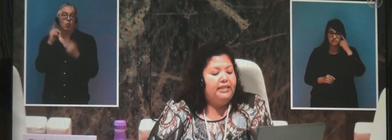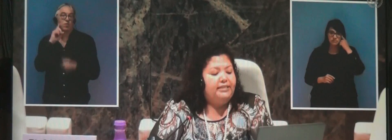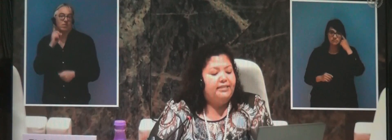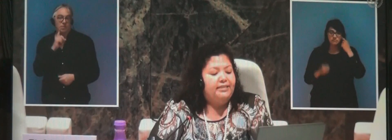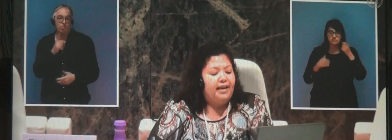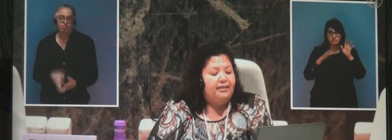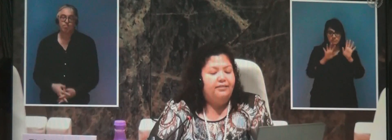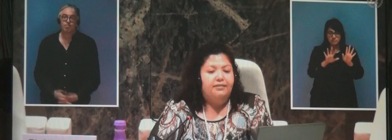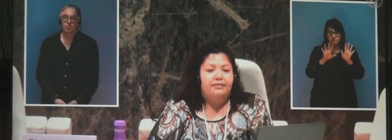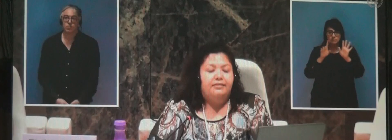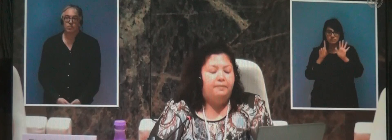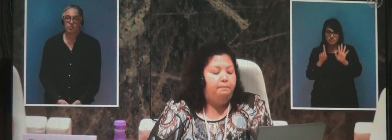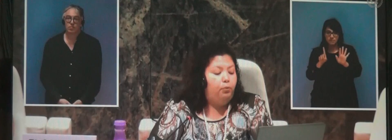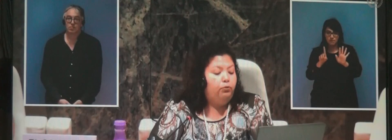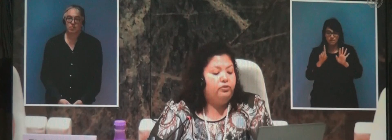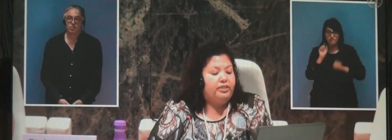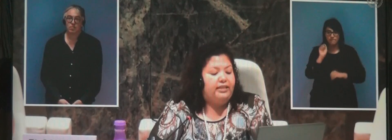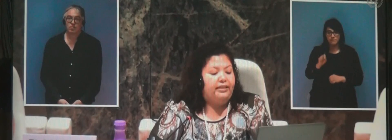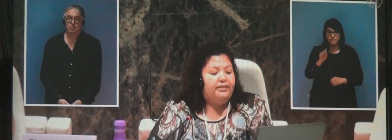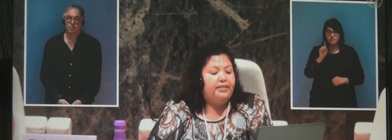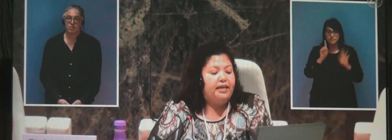un